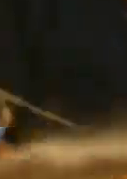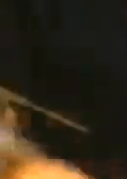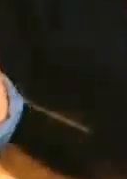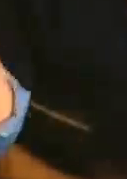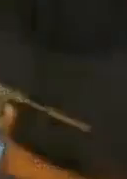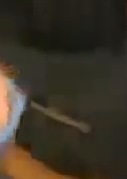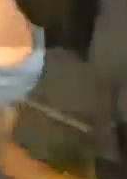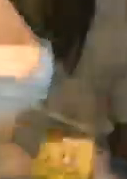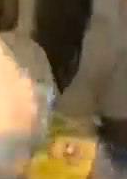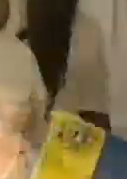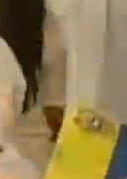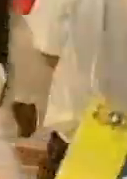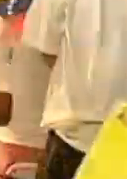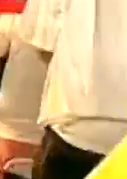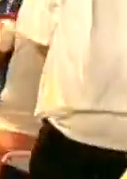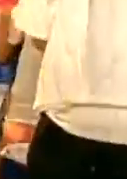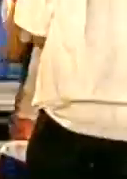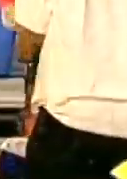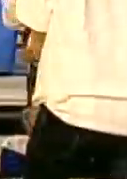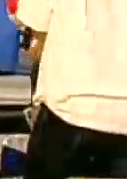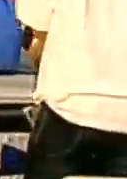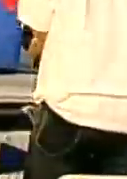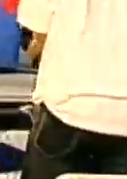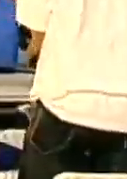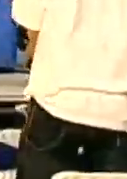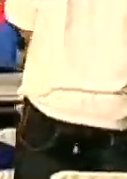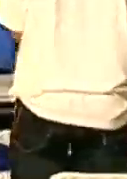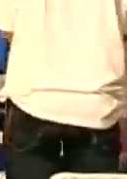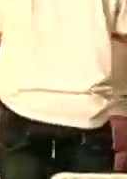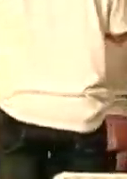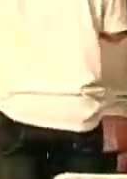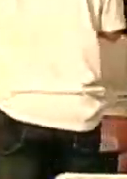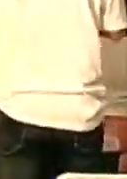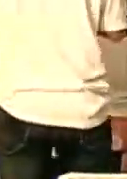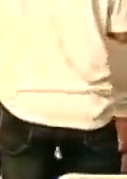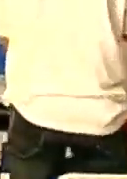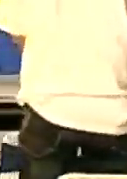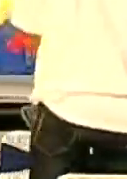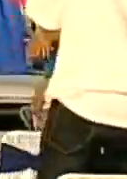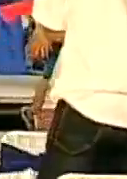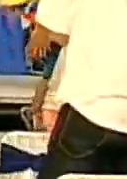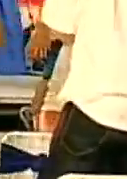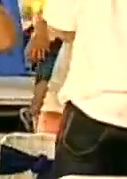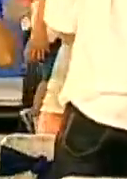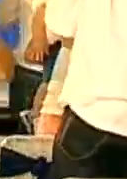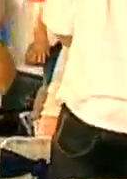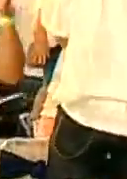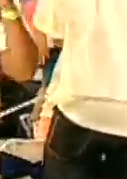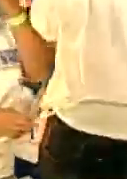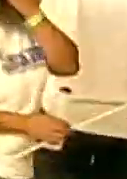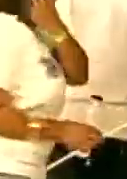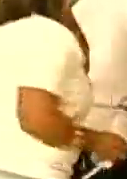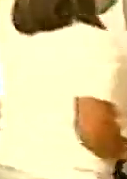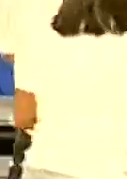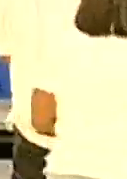Te lavaban en ponchera, pues la silla se reclinaba. Luis el perro pelaba el son de